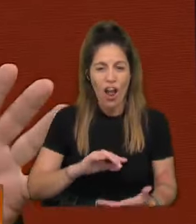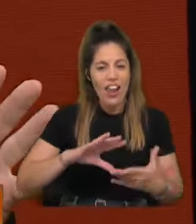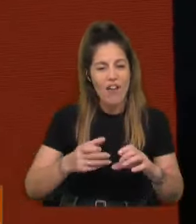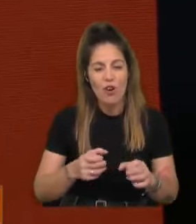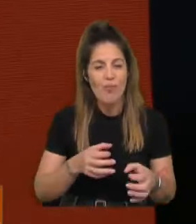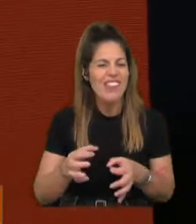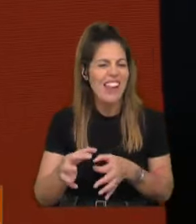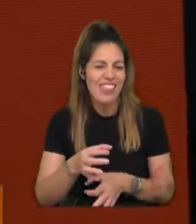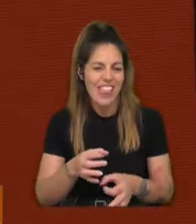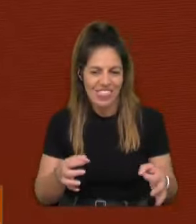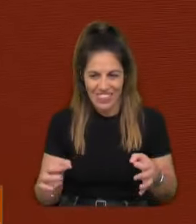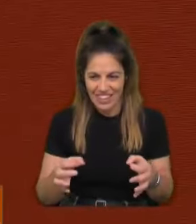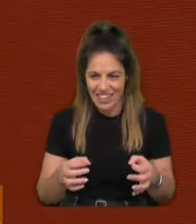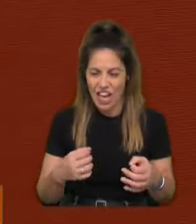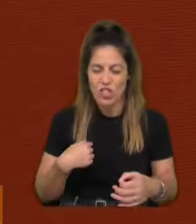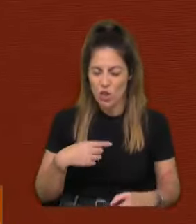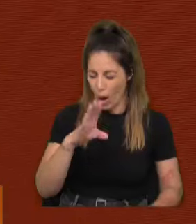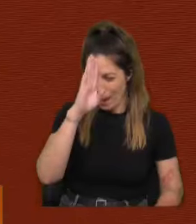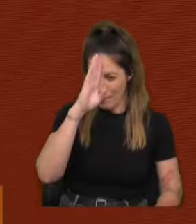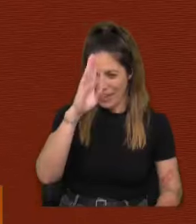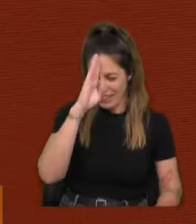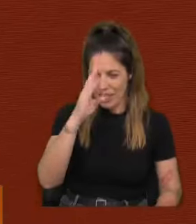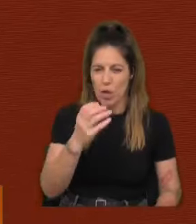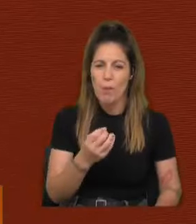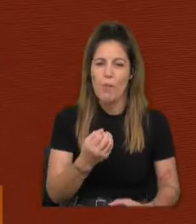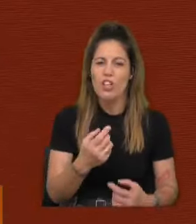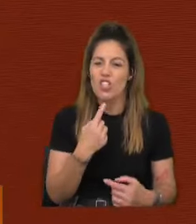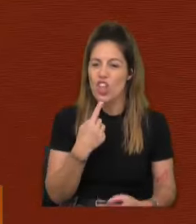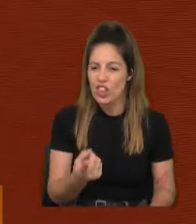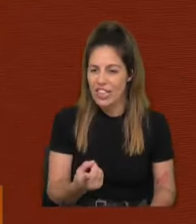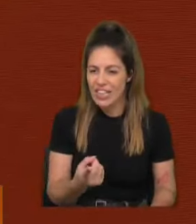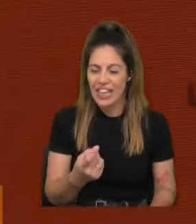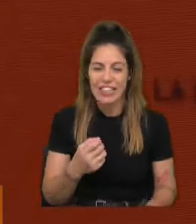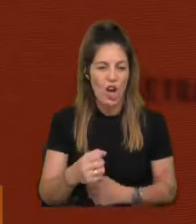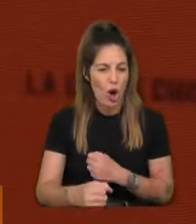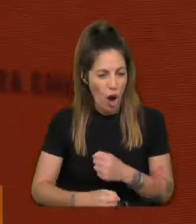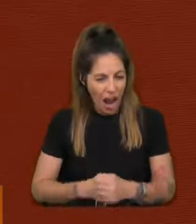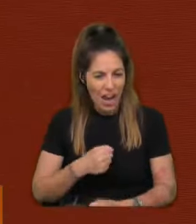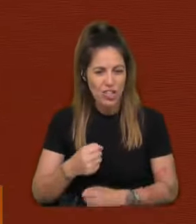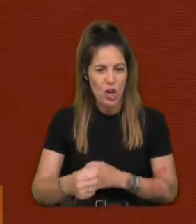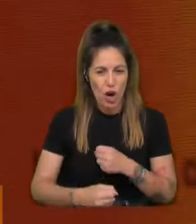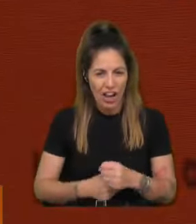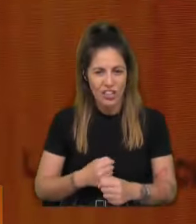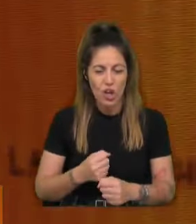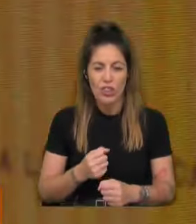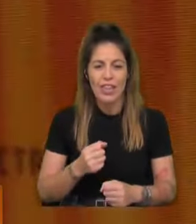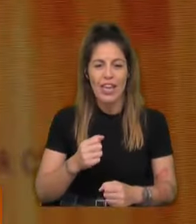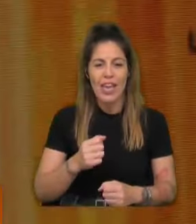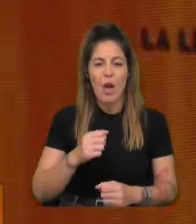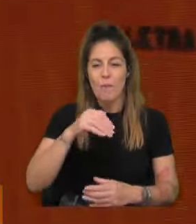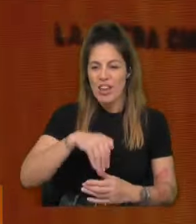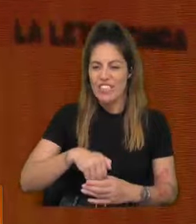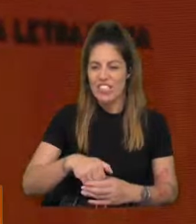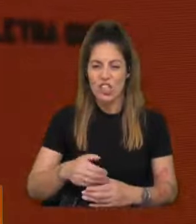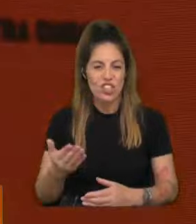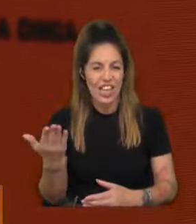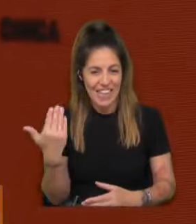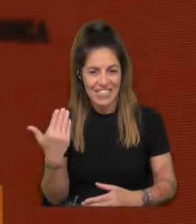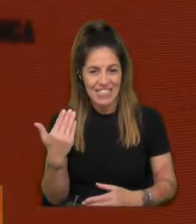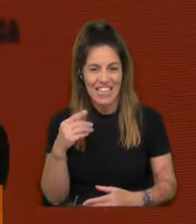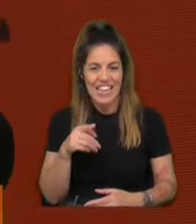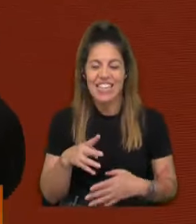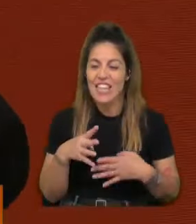estrategia yo aprendí y por eso dije al comienzo que me me tengo años de plebiscitos atrás que en este tipo de